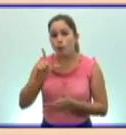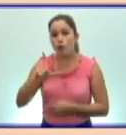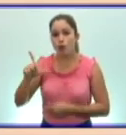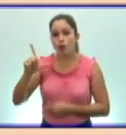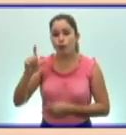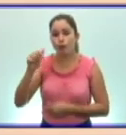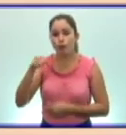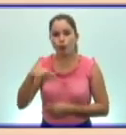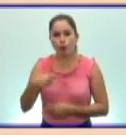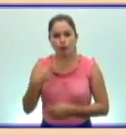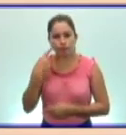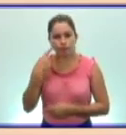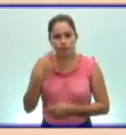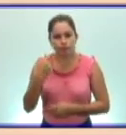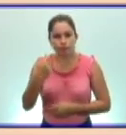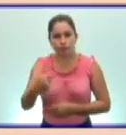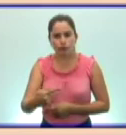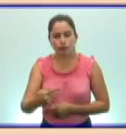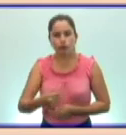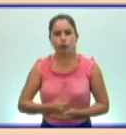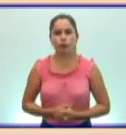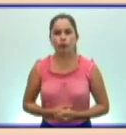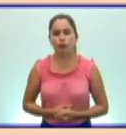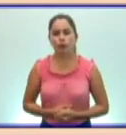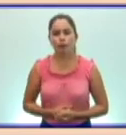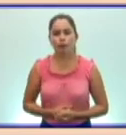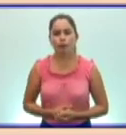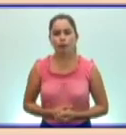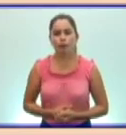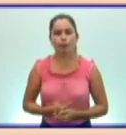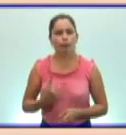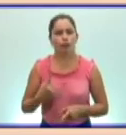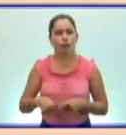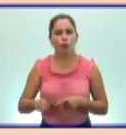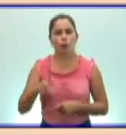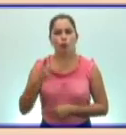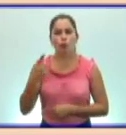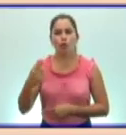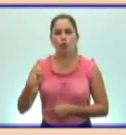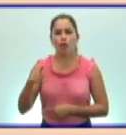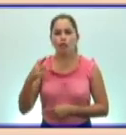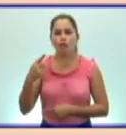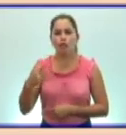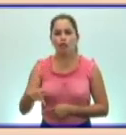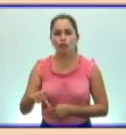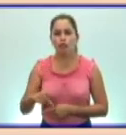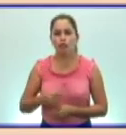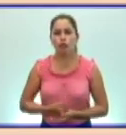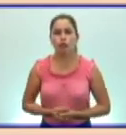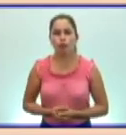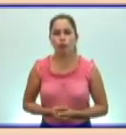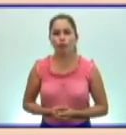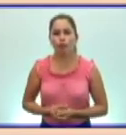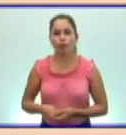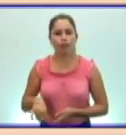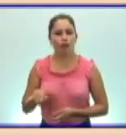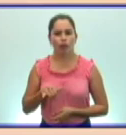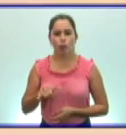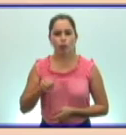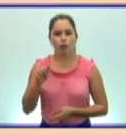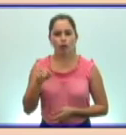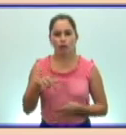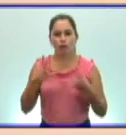a continuación, vamos a ver otro ejercicio también de este tipo de